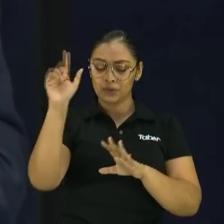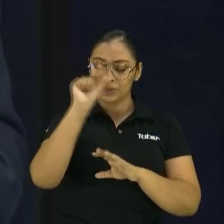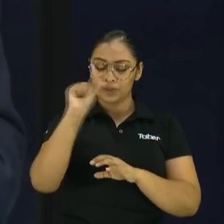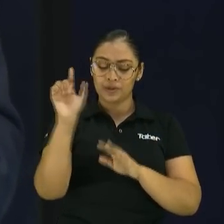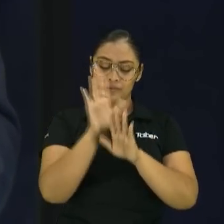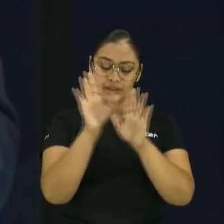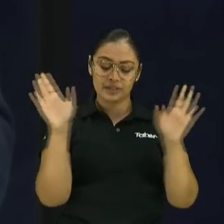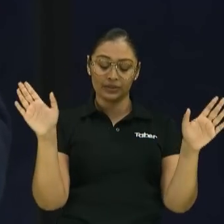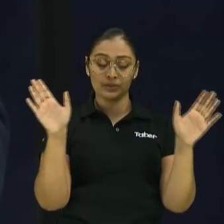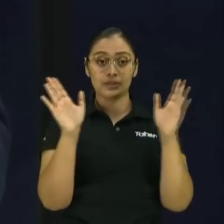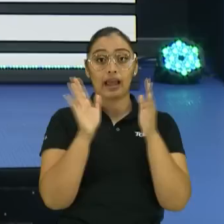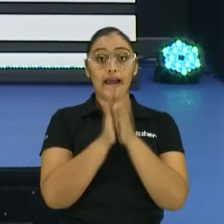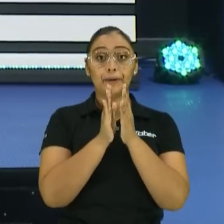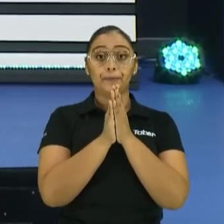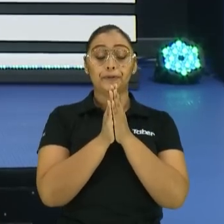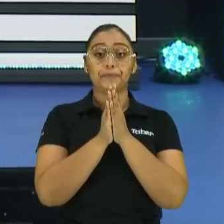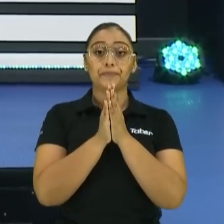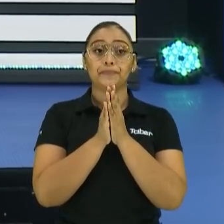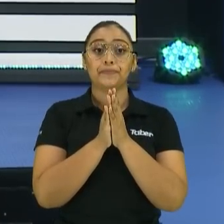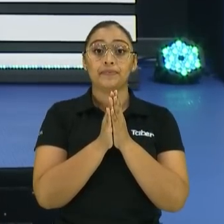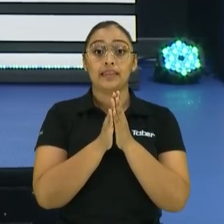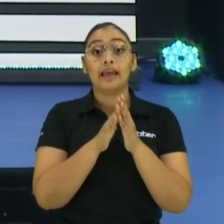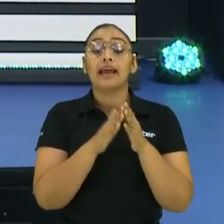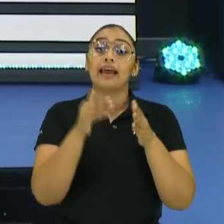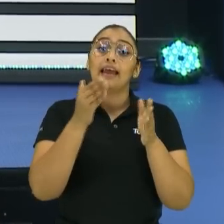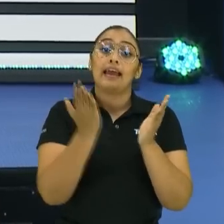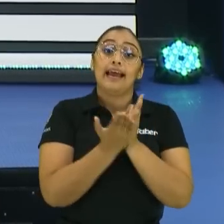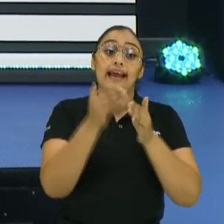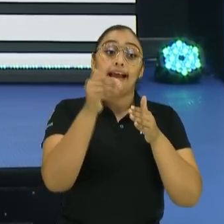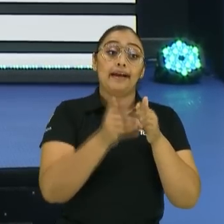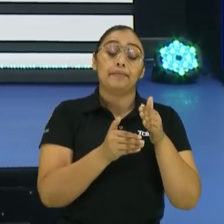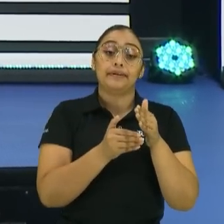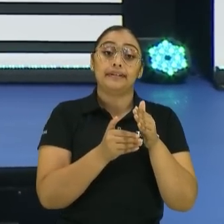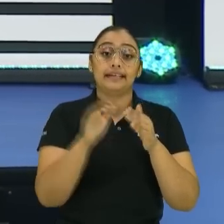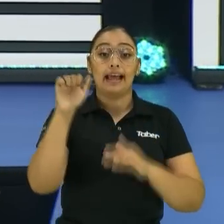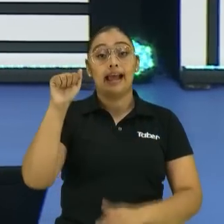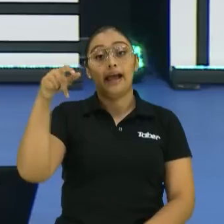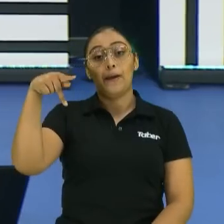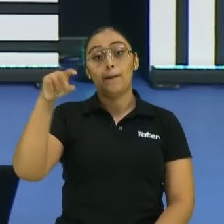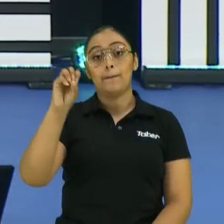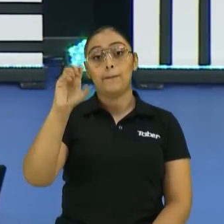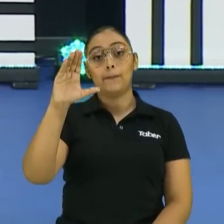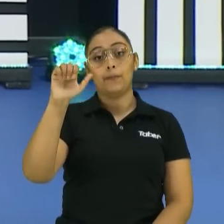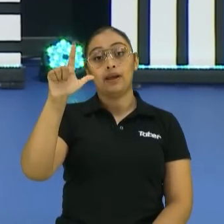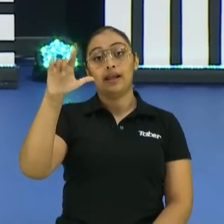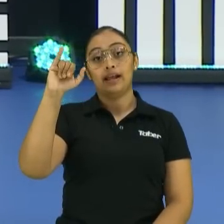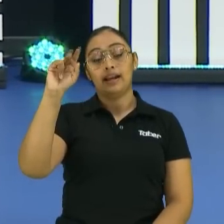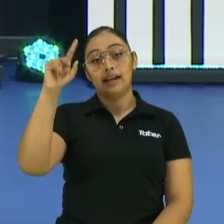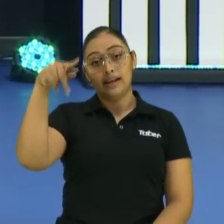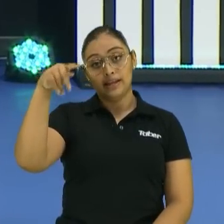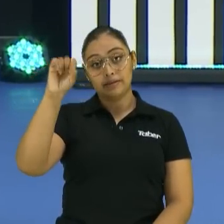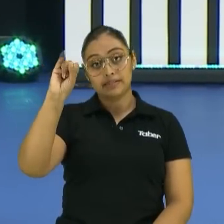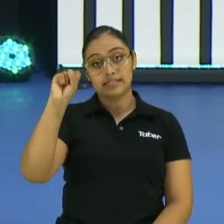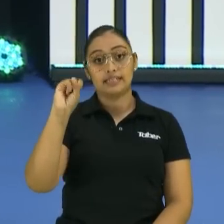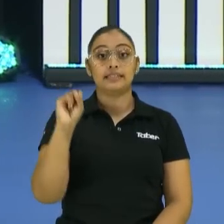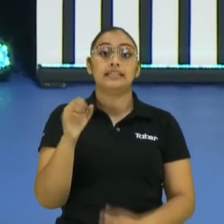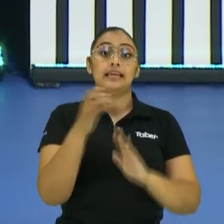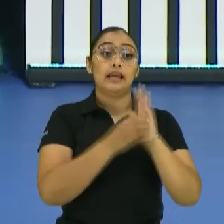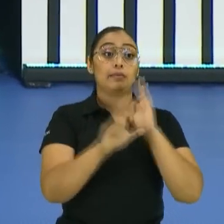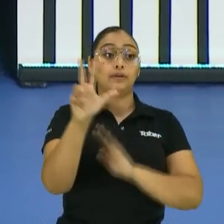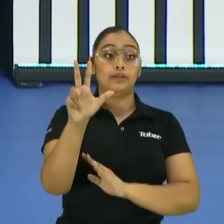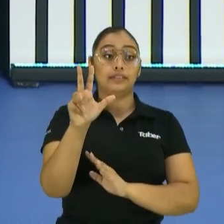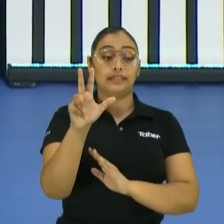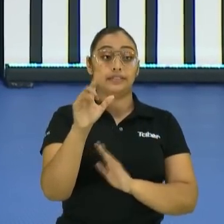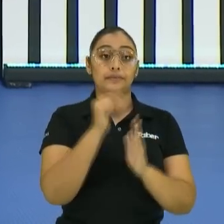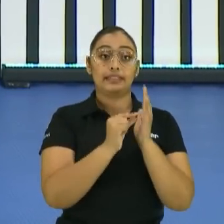Hijo el Espíritu Santo la iglesia dice amén Apocalipsis capítulo tres versículos del 15 en adelante la palabra del señor dice